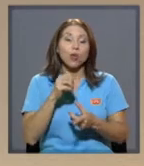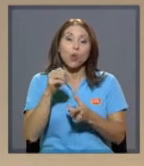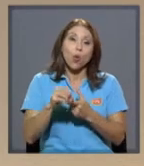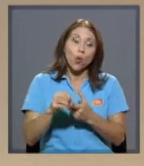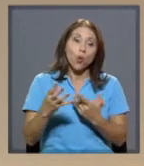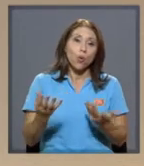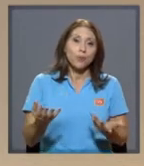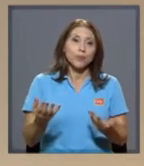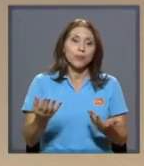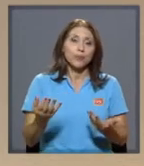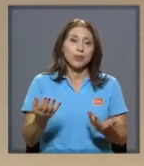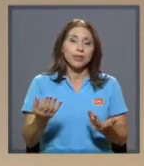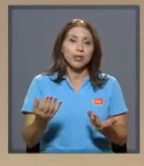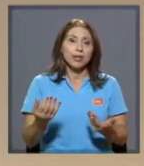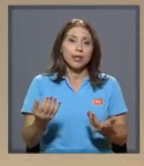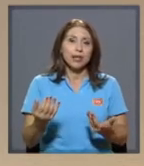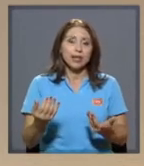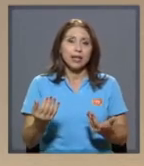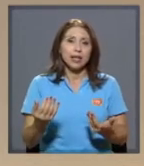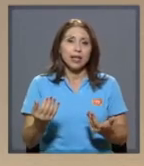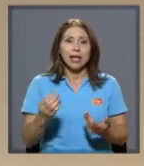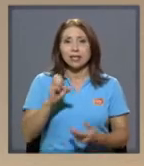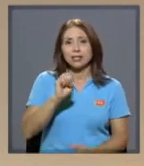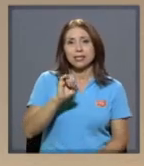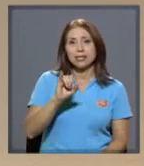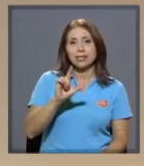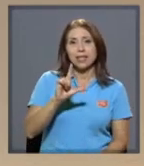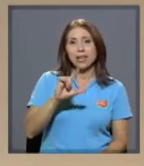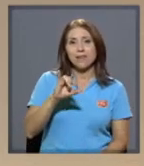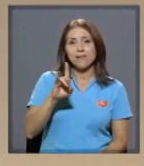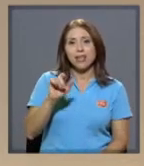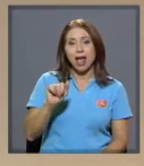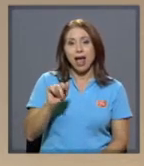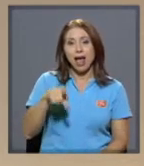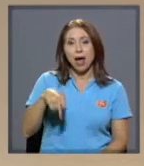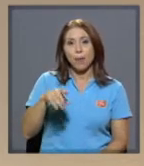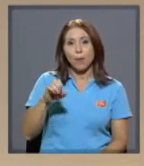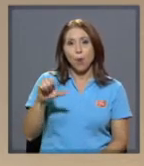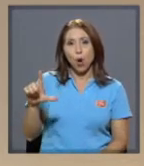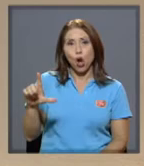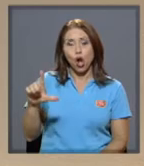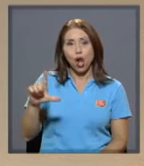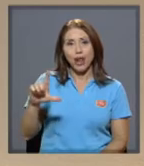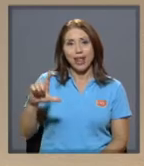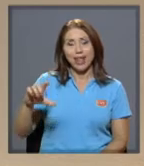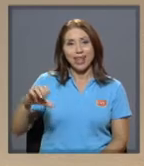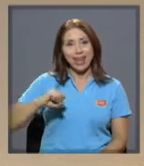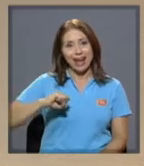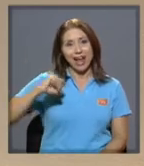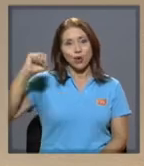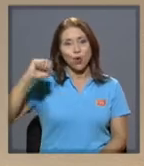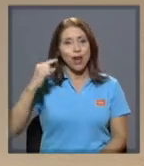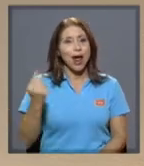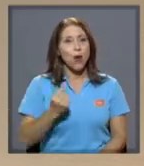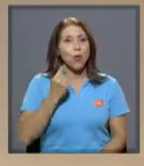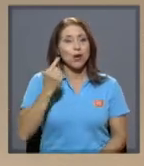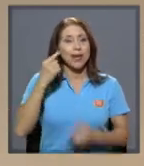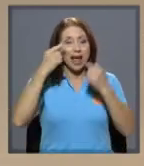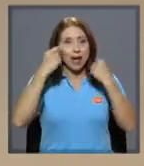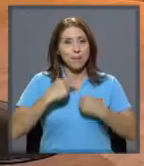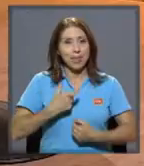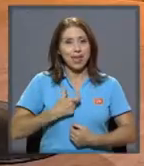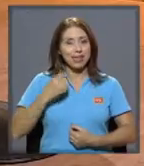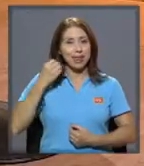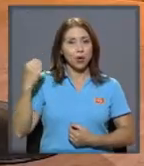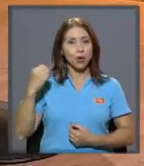la, la Silvia Paul, que ganó la única medalla de oro, esos no cuentan.